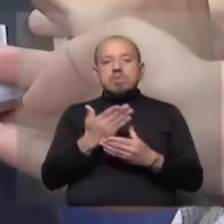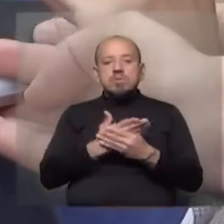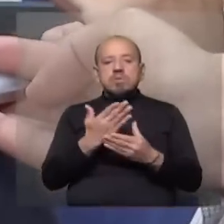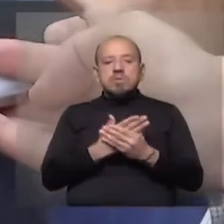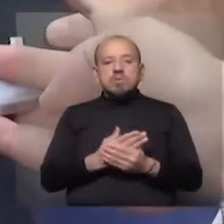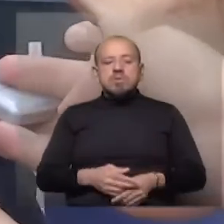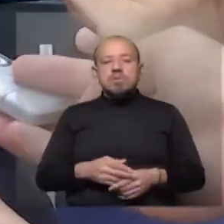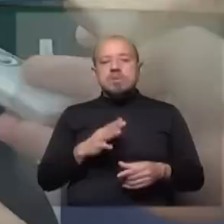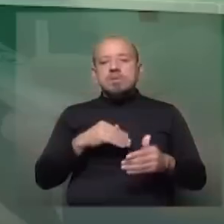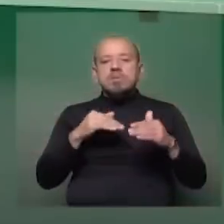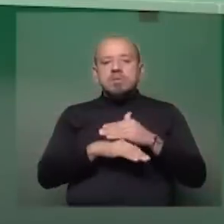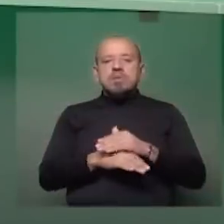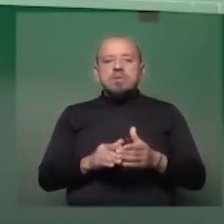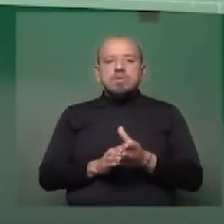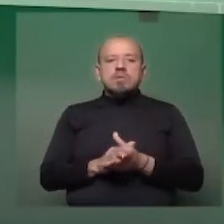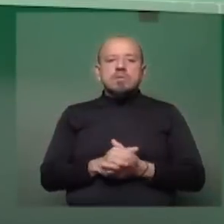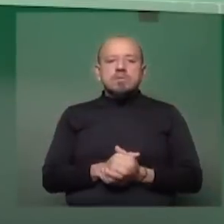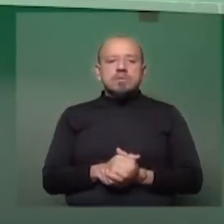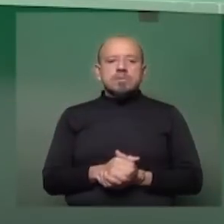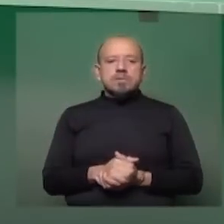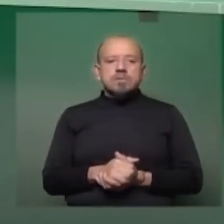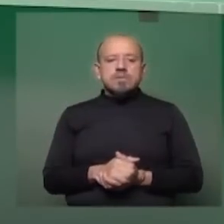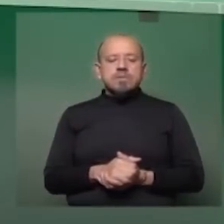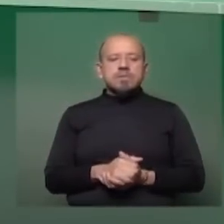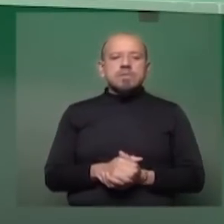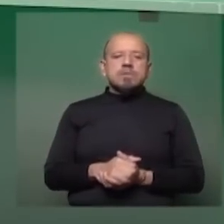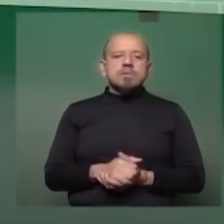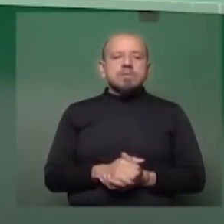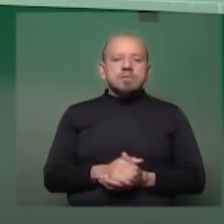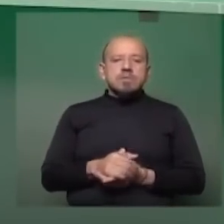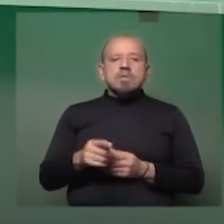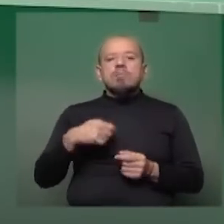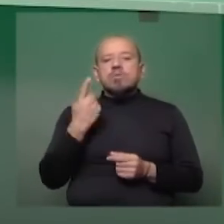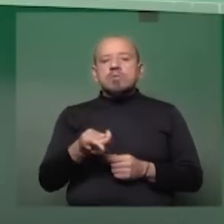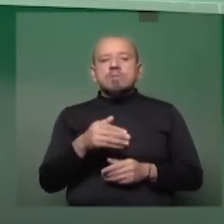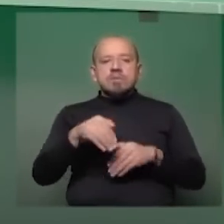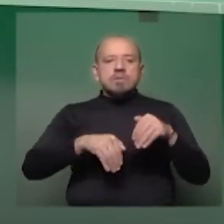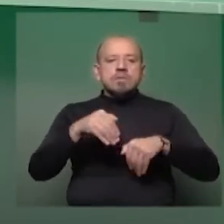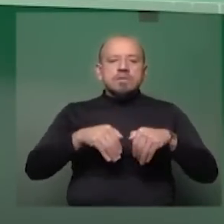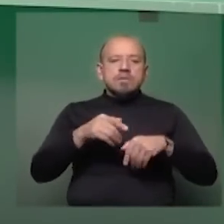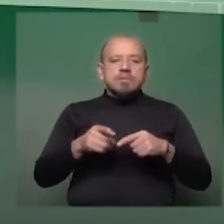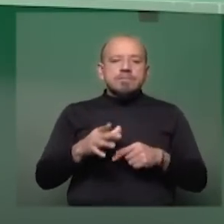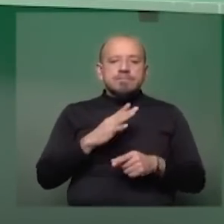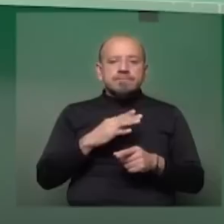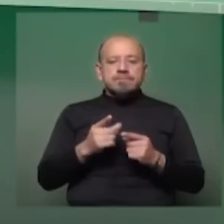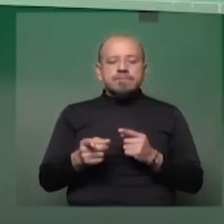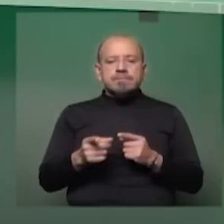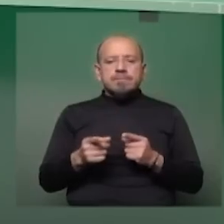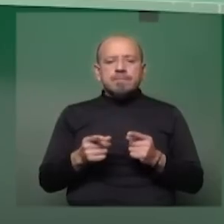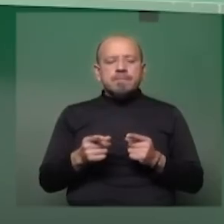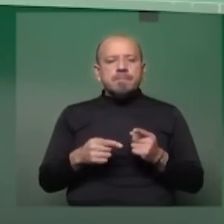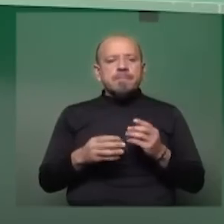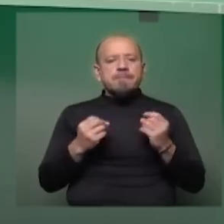ser archivado vamos a hablar de alguna manera de las próximas elecciones o una posibilidad que está latente en las próximas